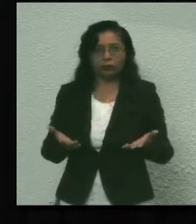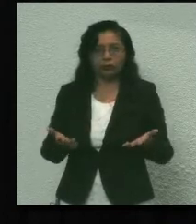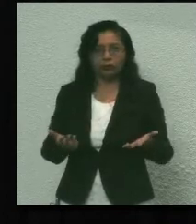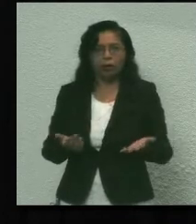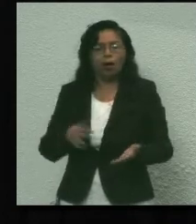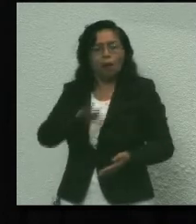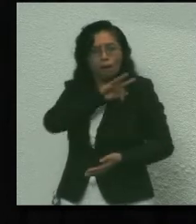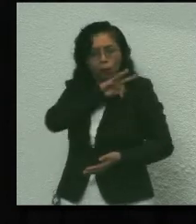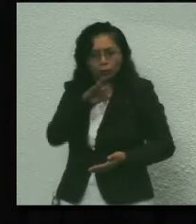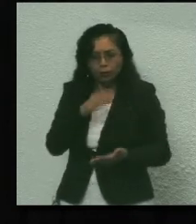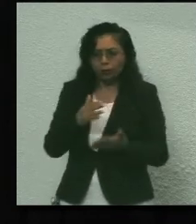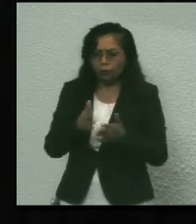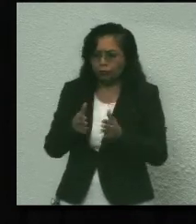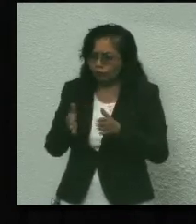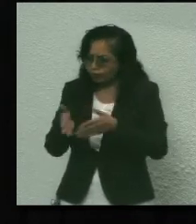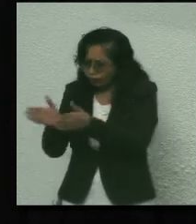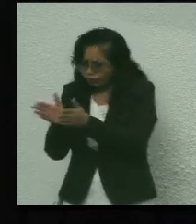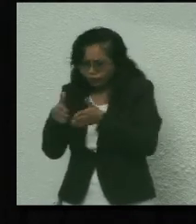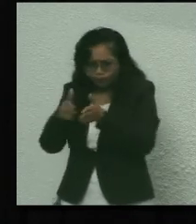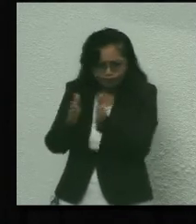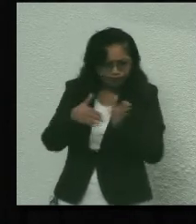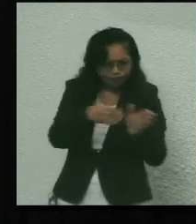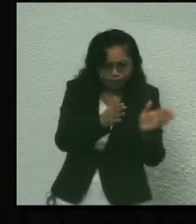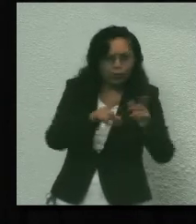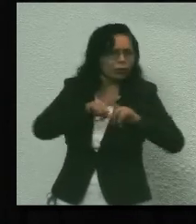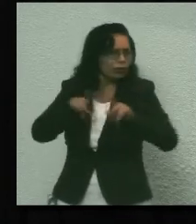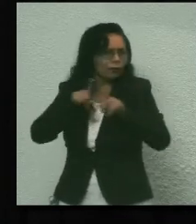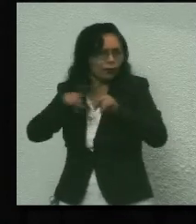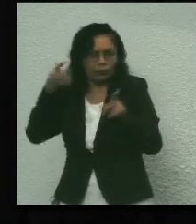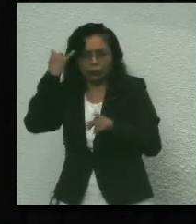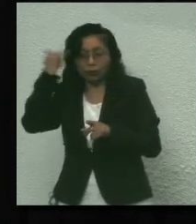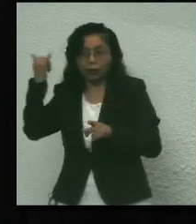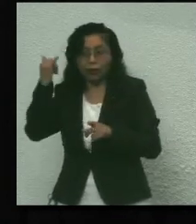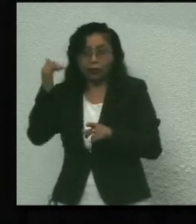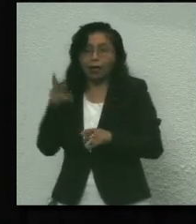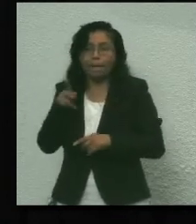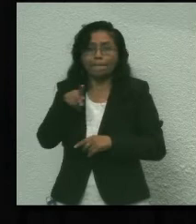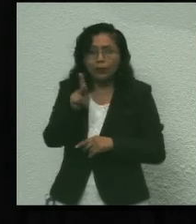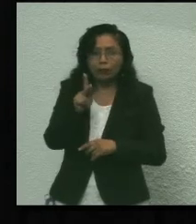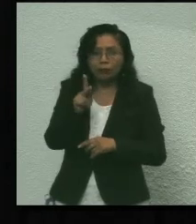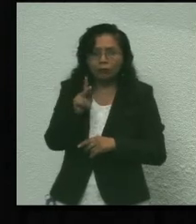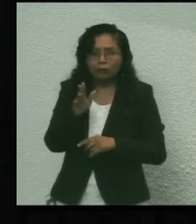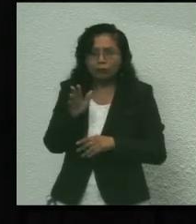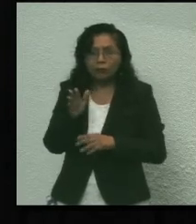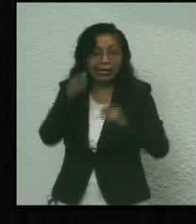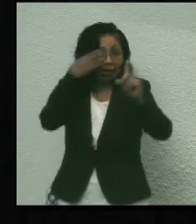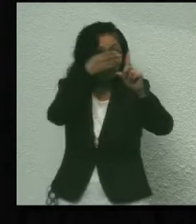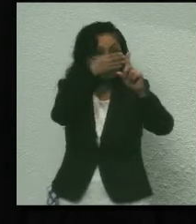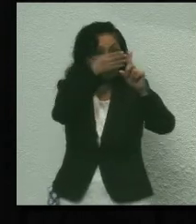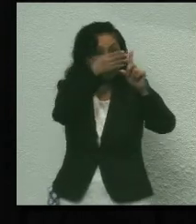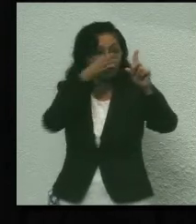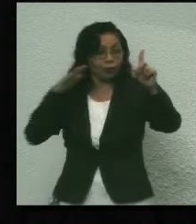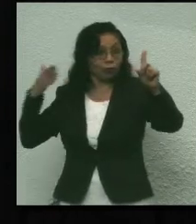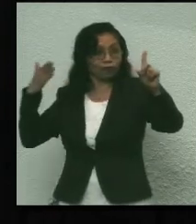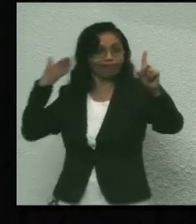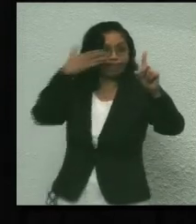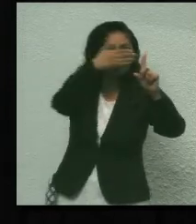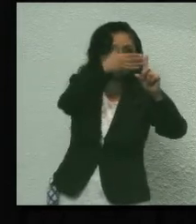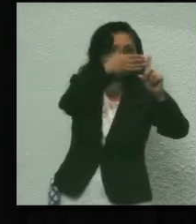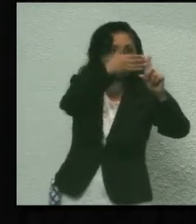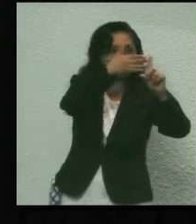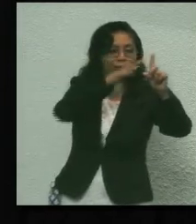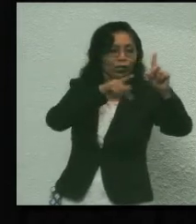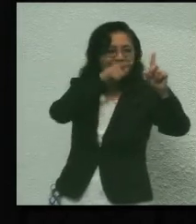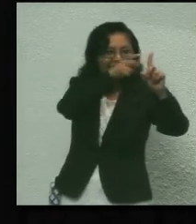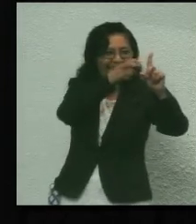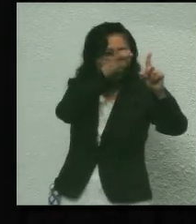caminar por diferentes senderos políticos, pero al final del camino siempre tendrá que haber un